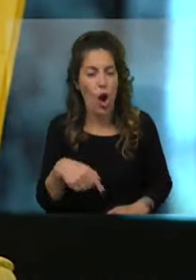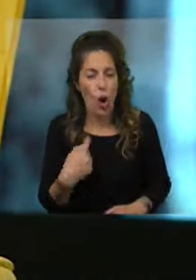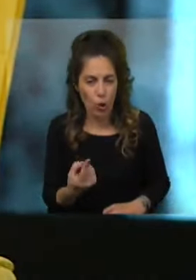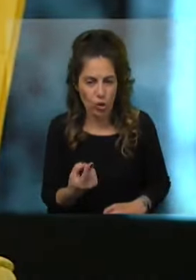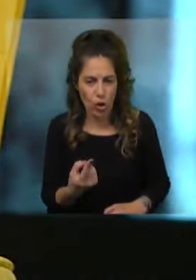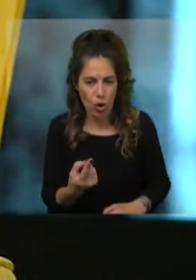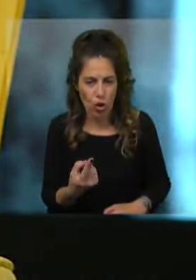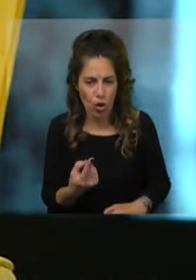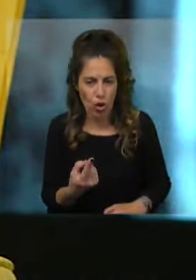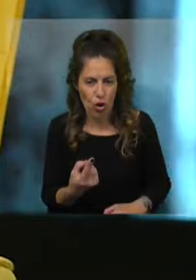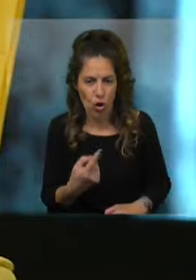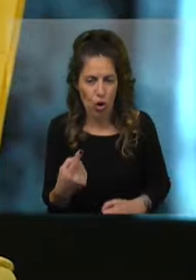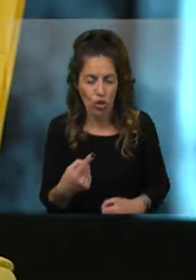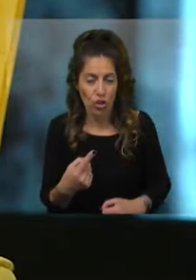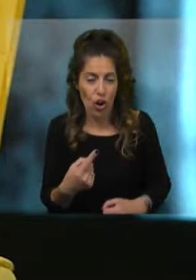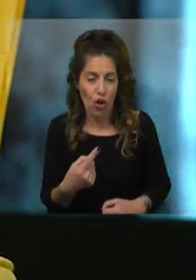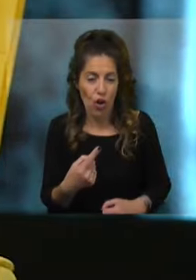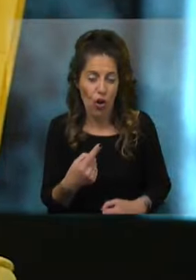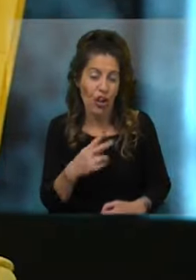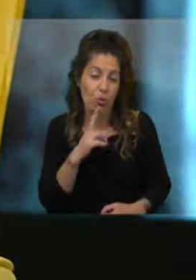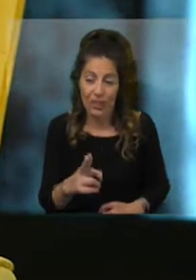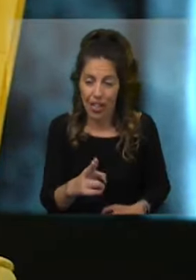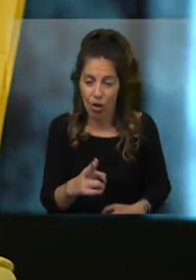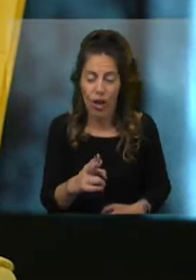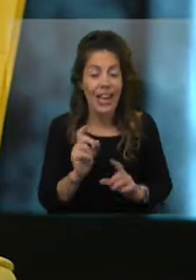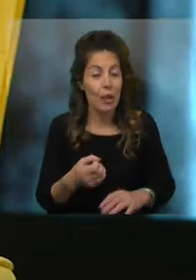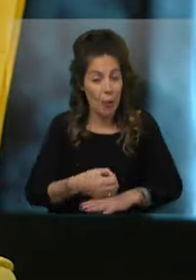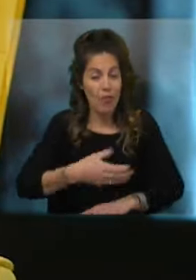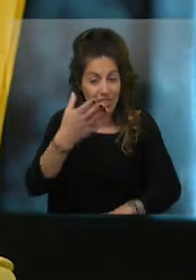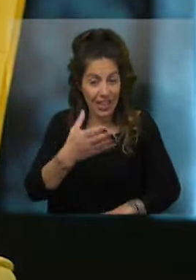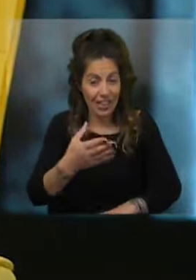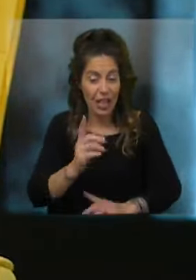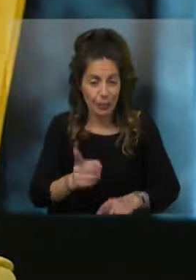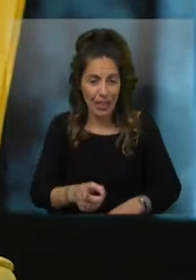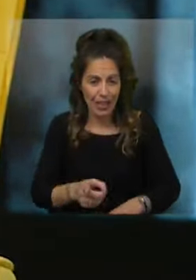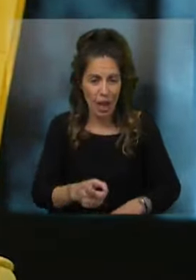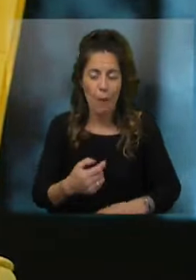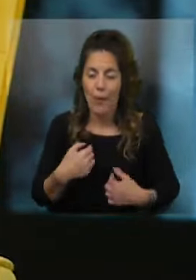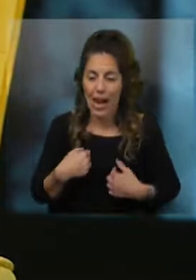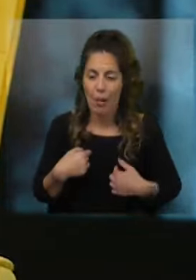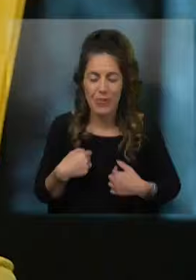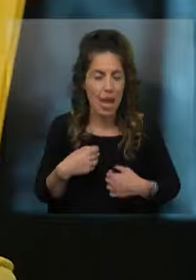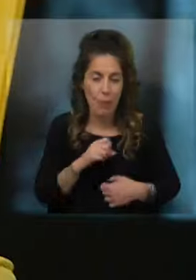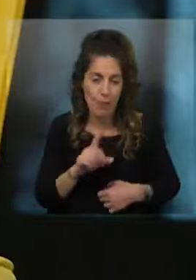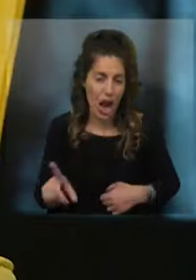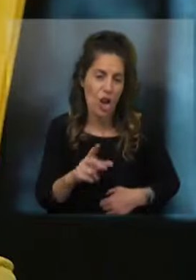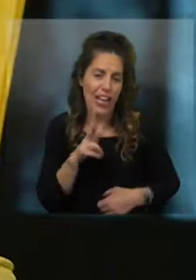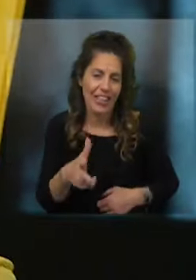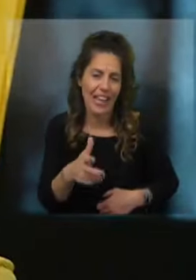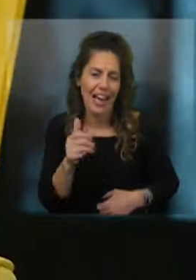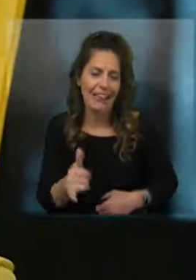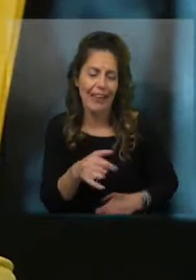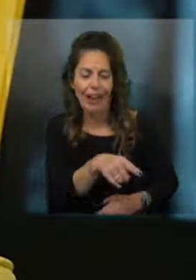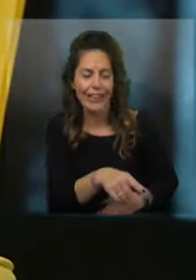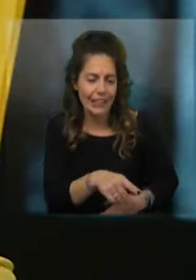otro también otro rendimiento no y a su vez profesionalizar porque eh Para mí es es muy malo que digas Bueno tengo los